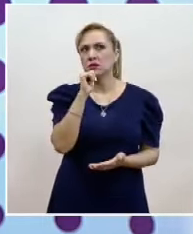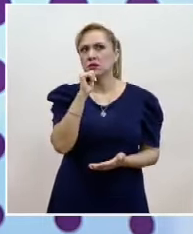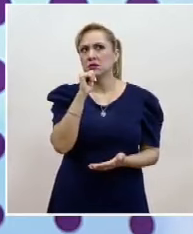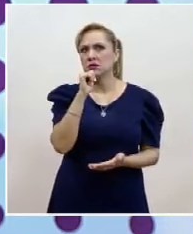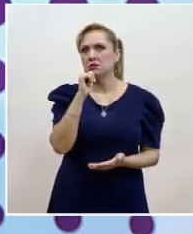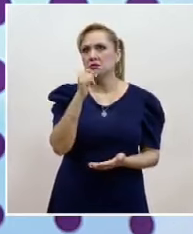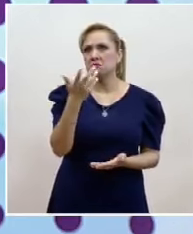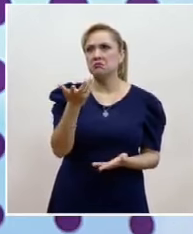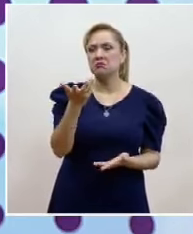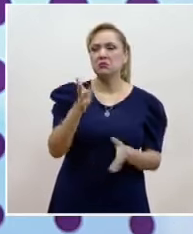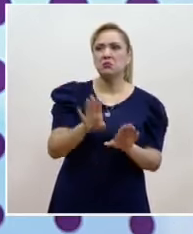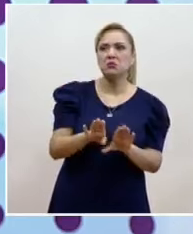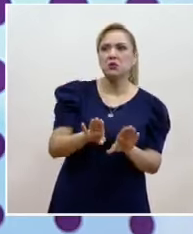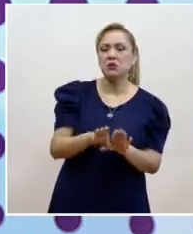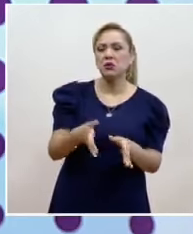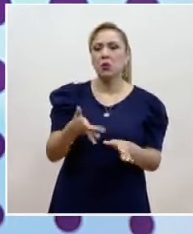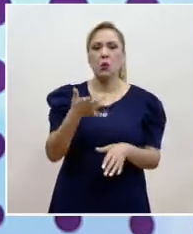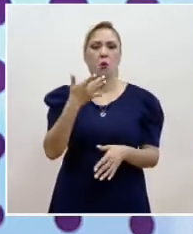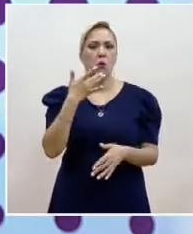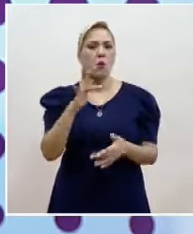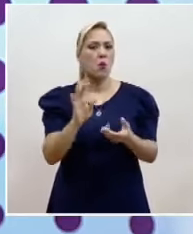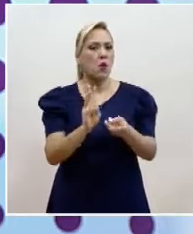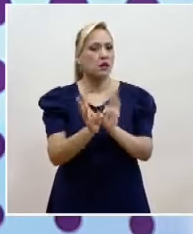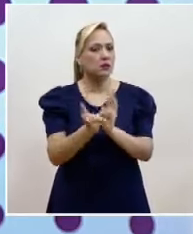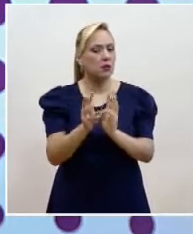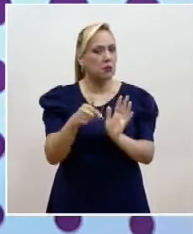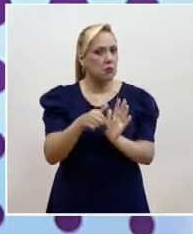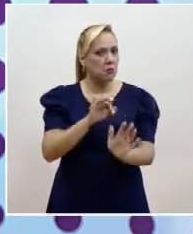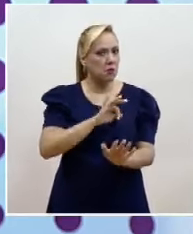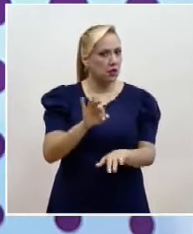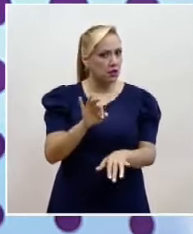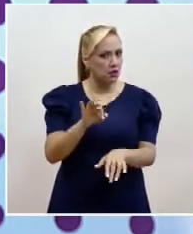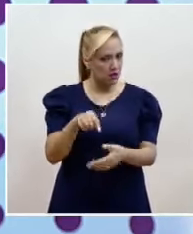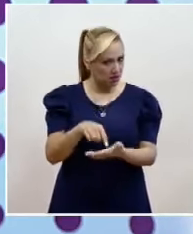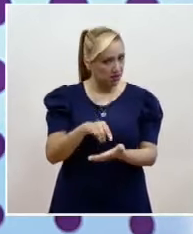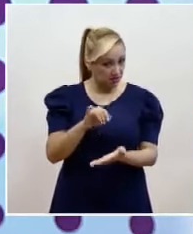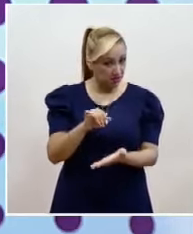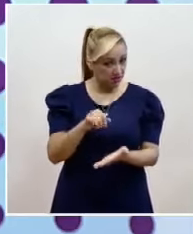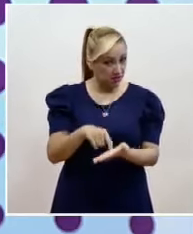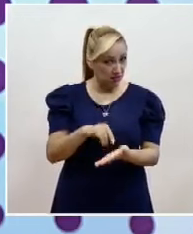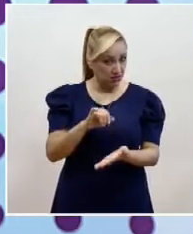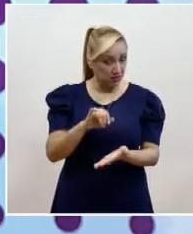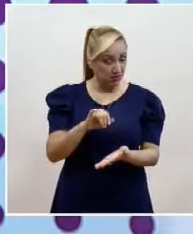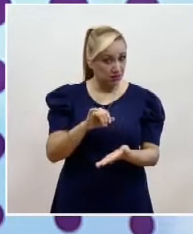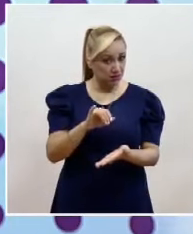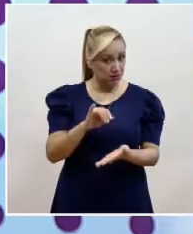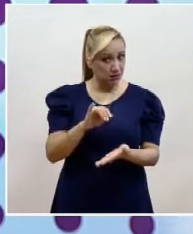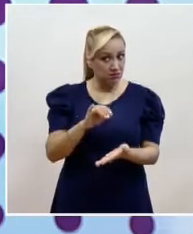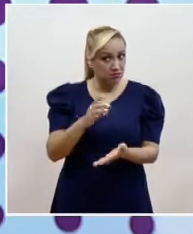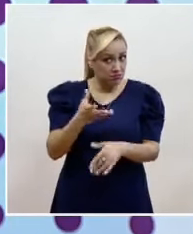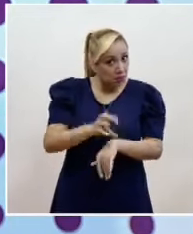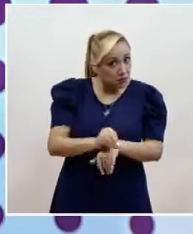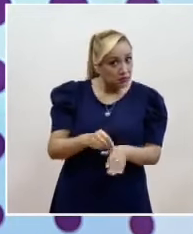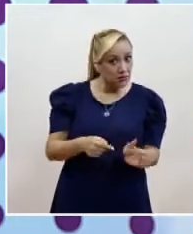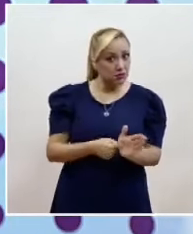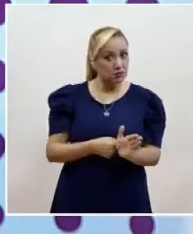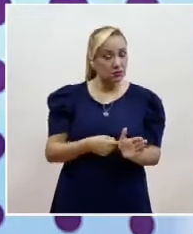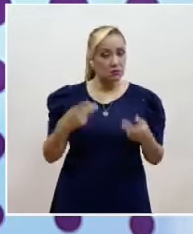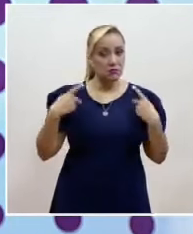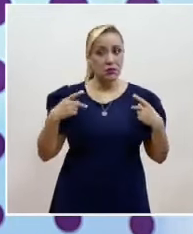esto un poco nos lleva a una reflexión típica clásica del derecho. ¿Es válida una notificación así, aún aceptando las partes? Toda la